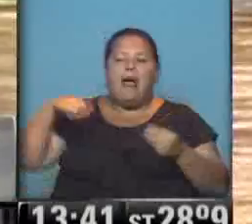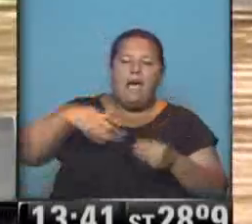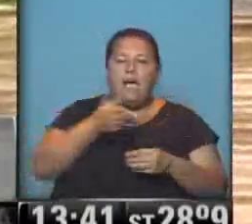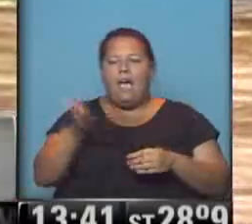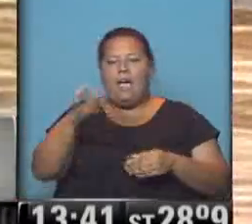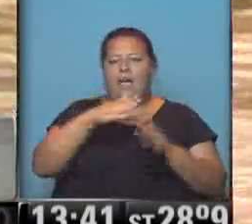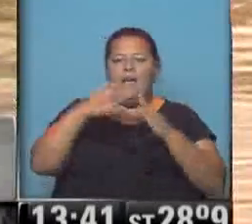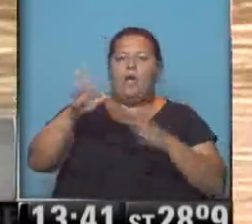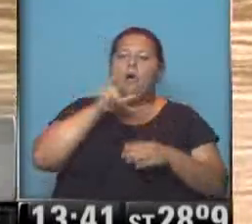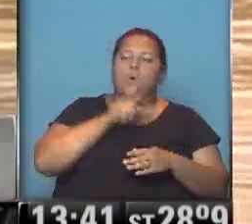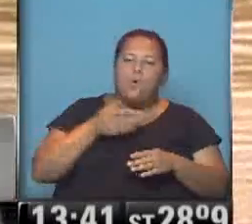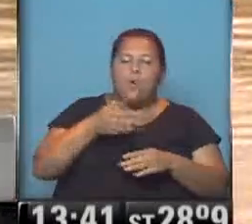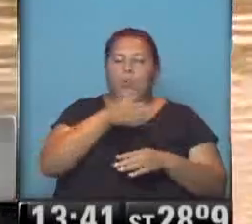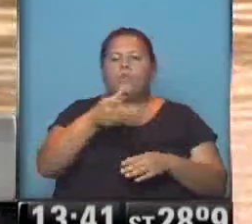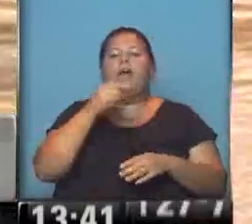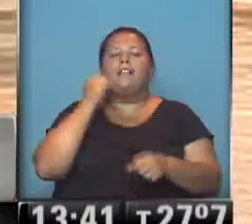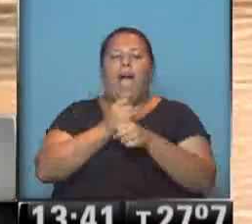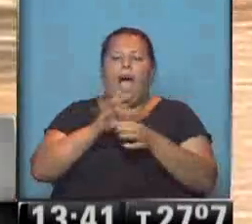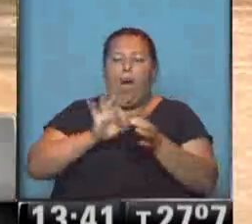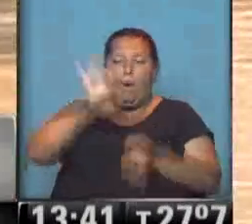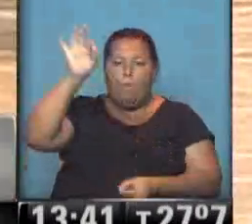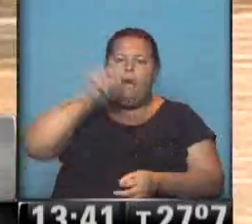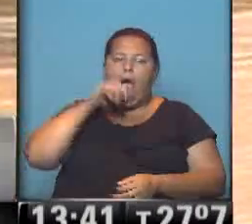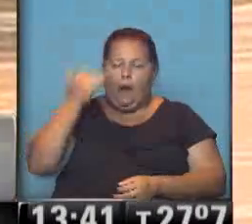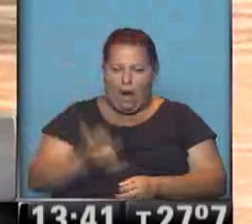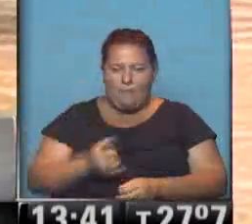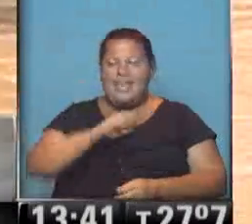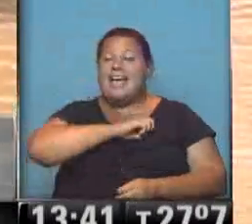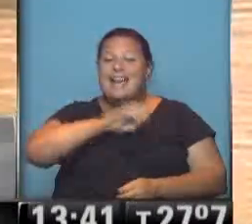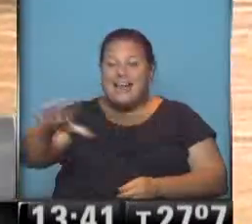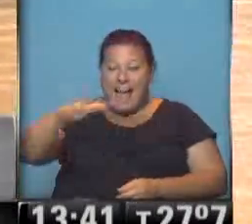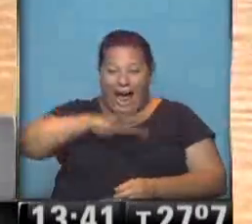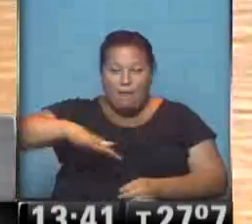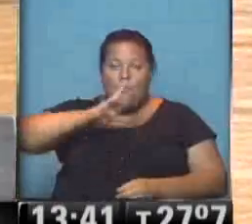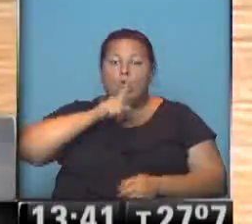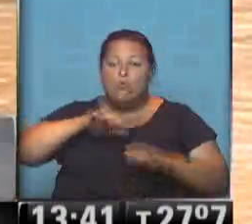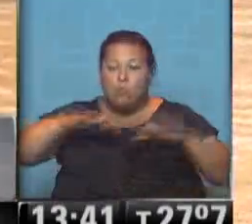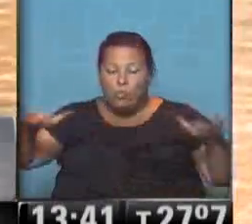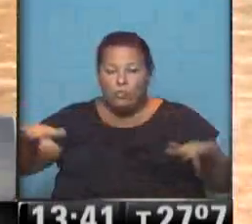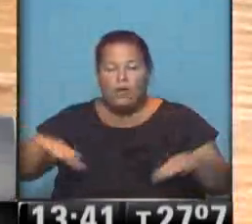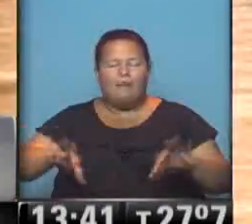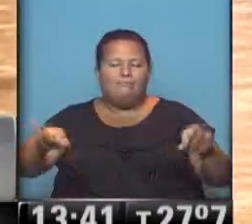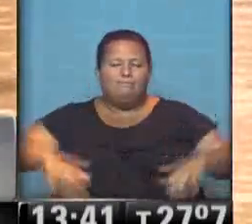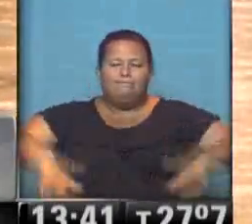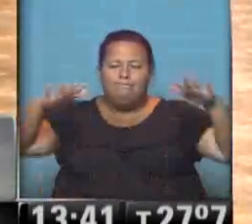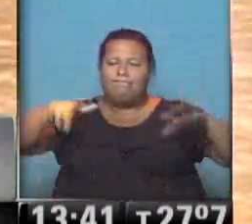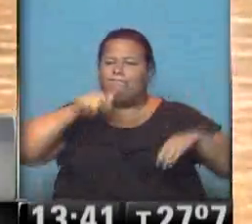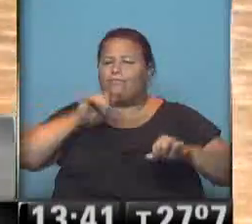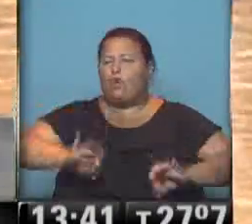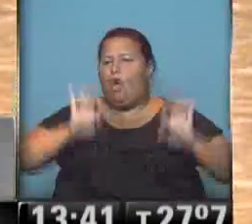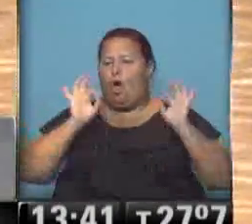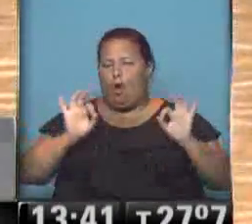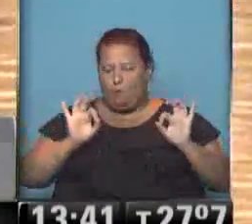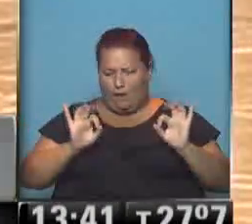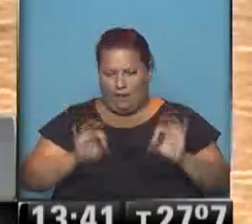varios tramos de ruta que tienen hasta 1 Met de agua los campos que están en esas rutas están cubiertos prácticamente de